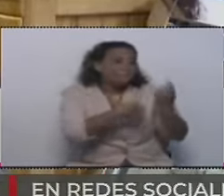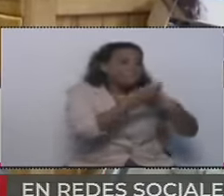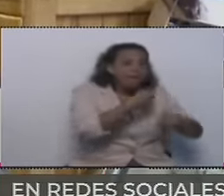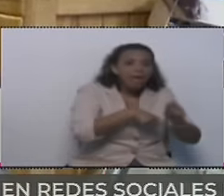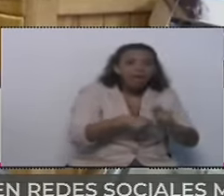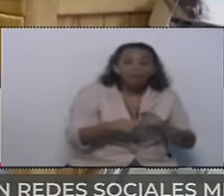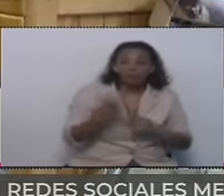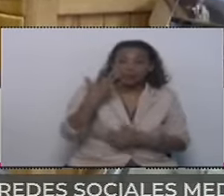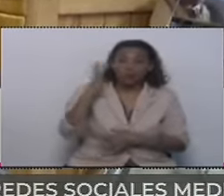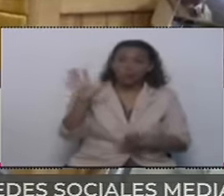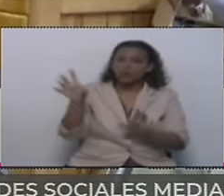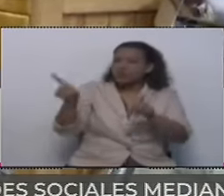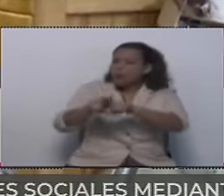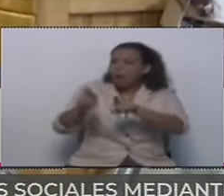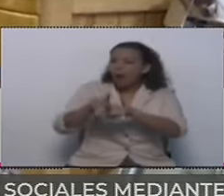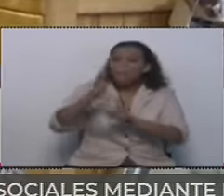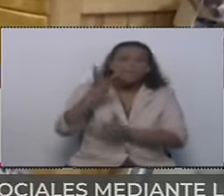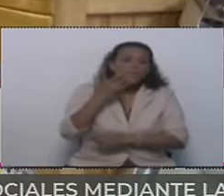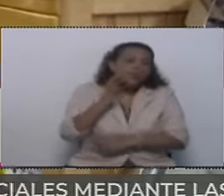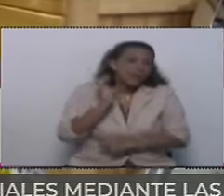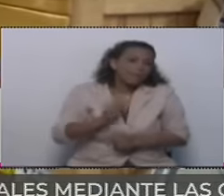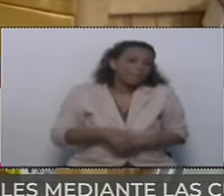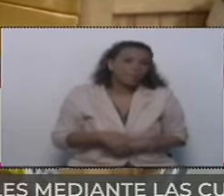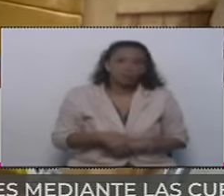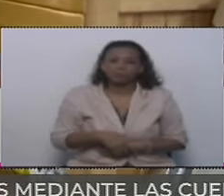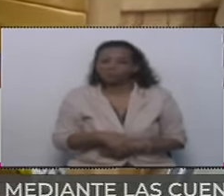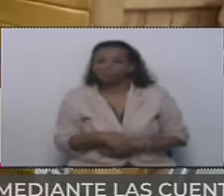Imagínate que todo el mundo produjera,